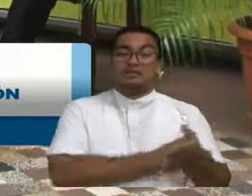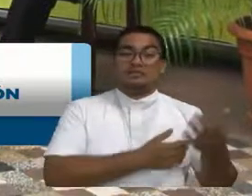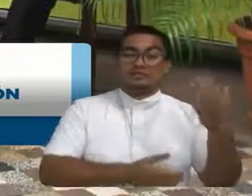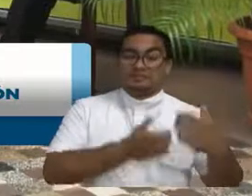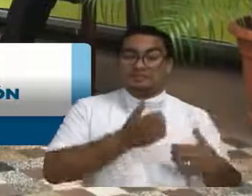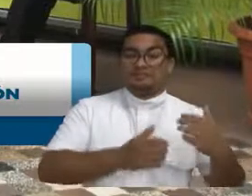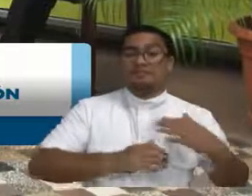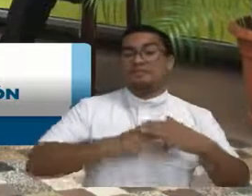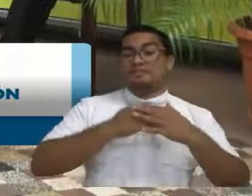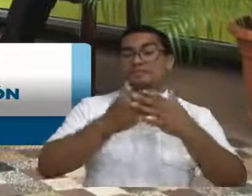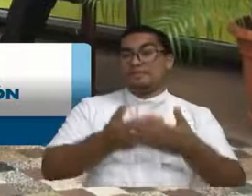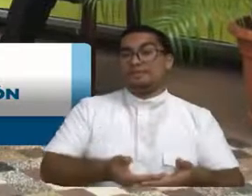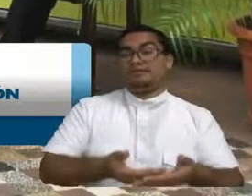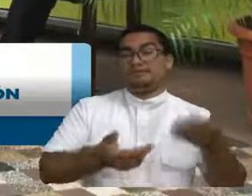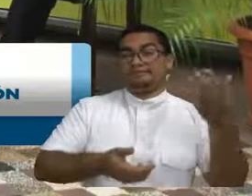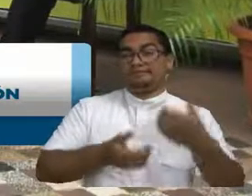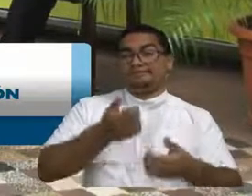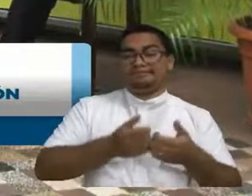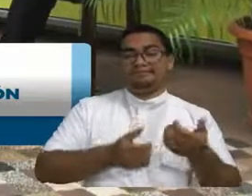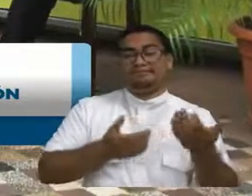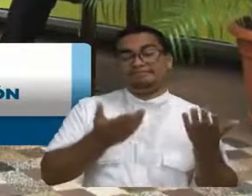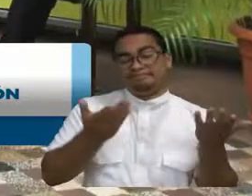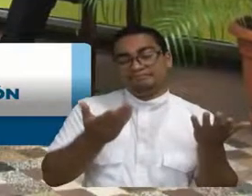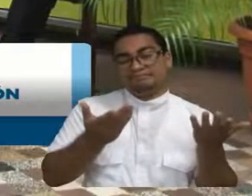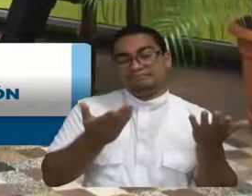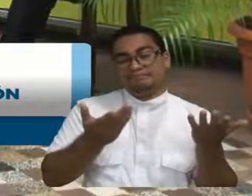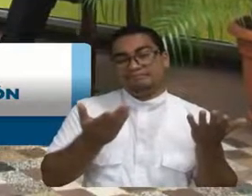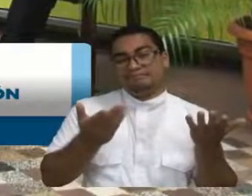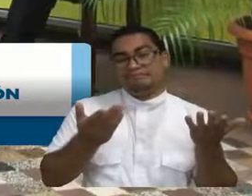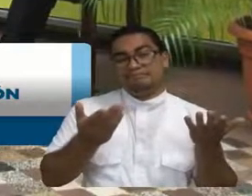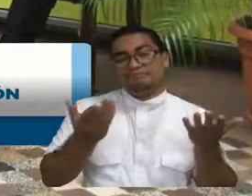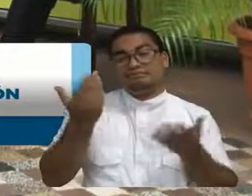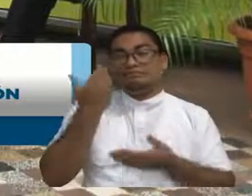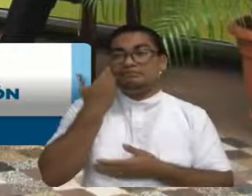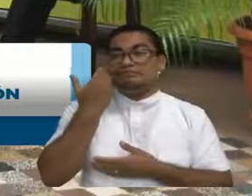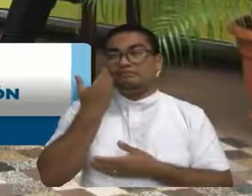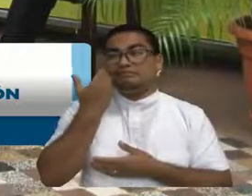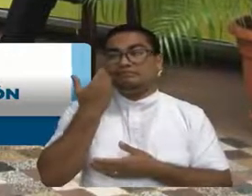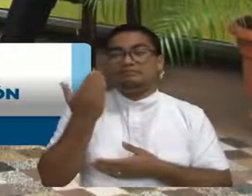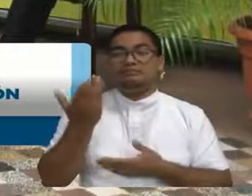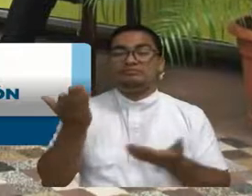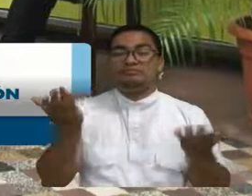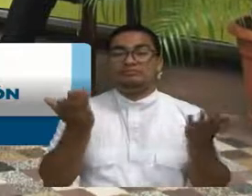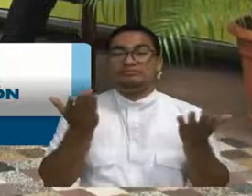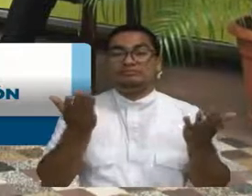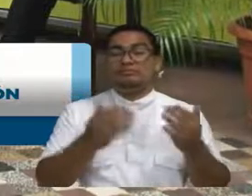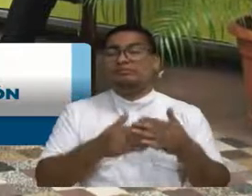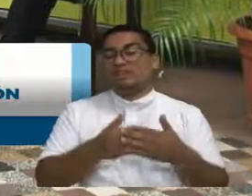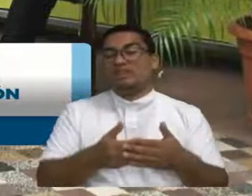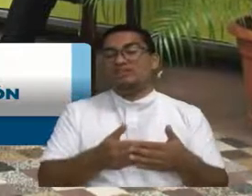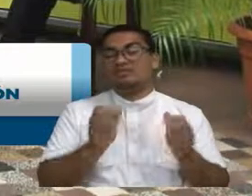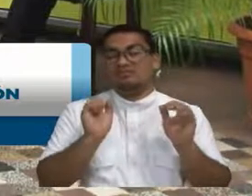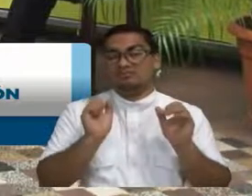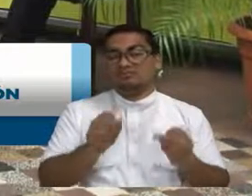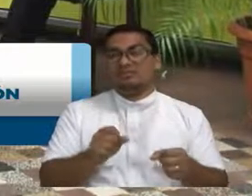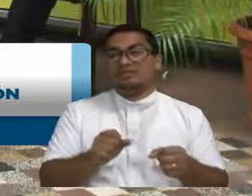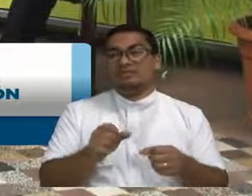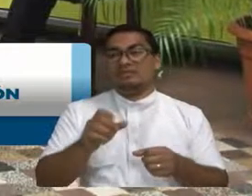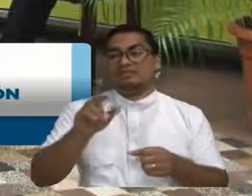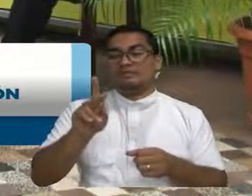problemas emocionales o problemas de enfermedades durante el embarazo, tiene más probabilidades. ¿Verdad? Como la